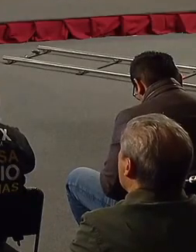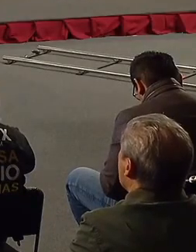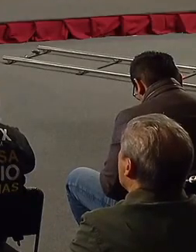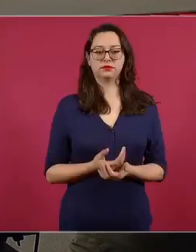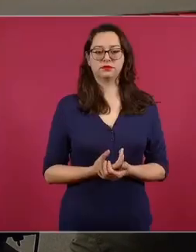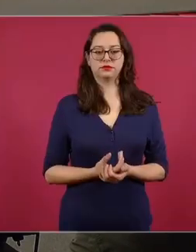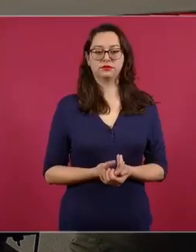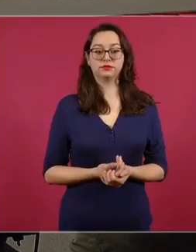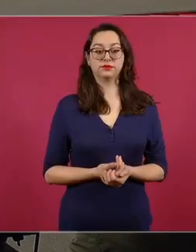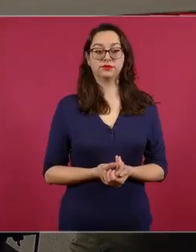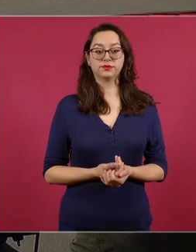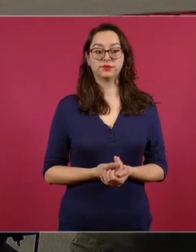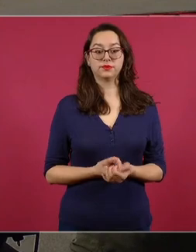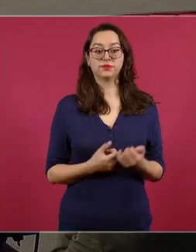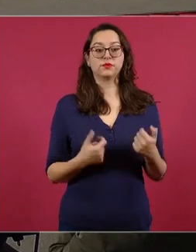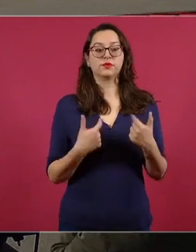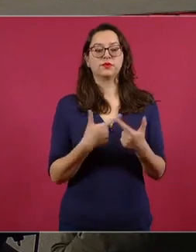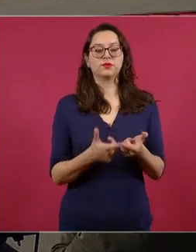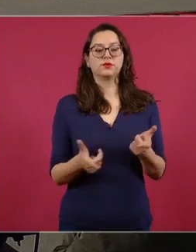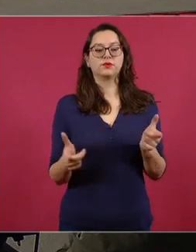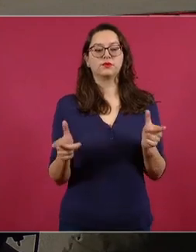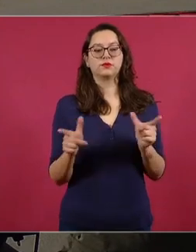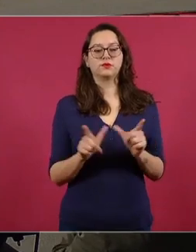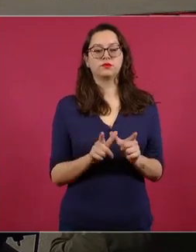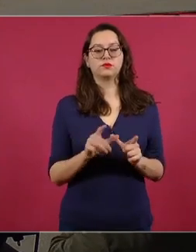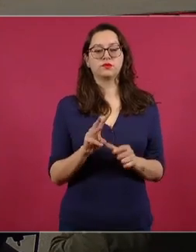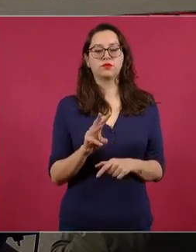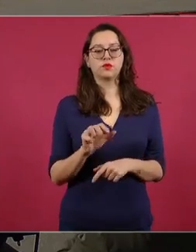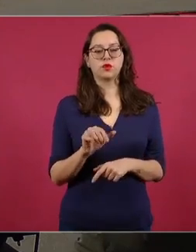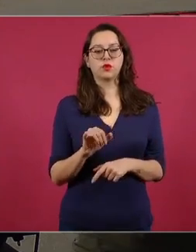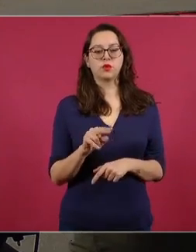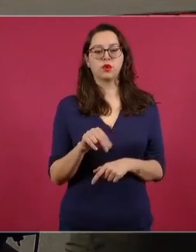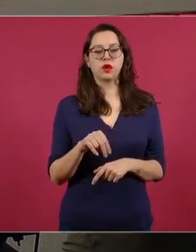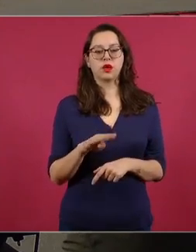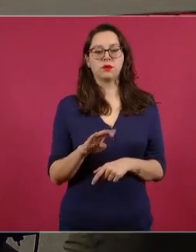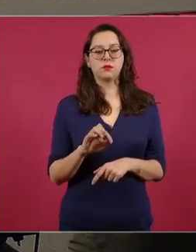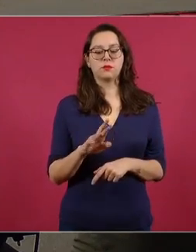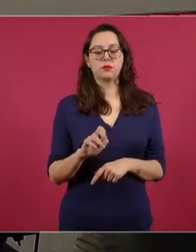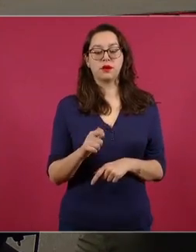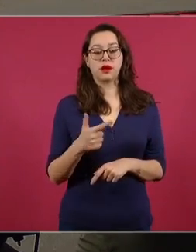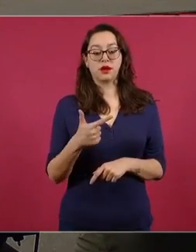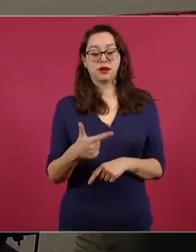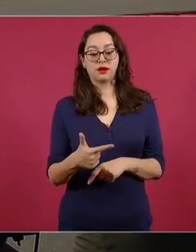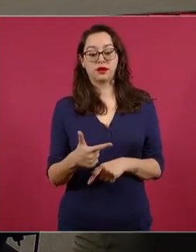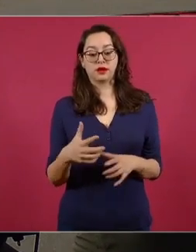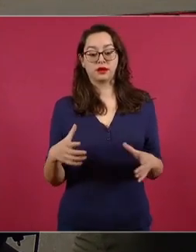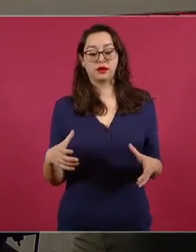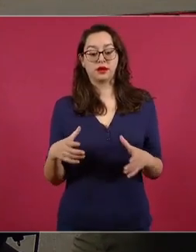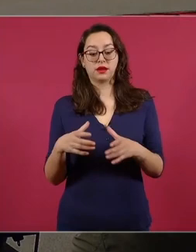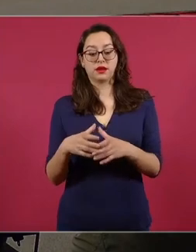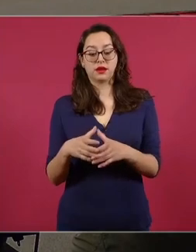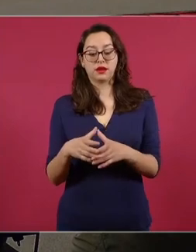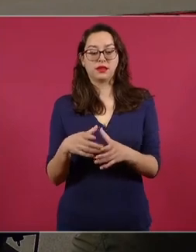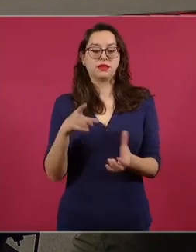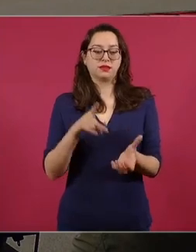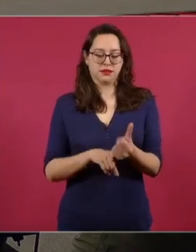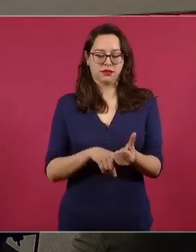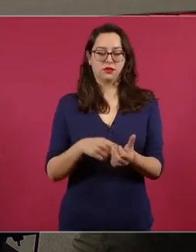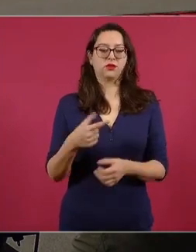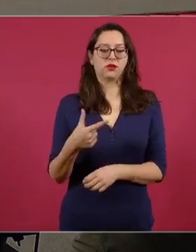El grupo Weinberg, que fue el que operó junto con García Luna, está escrito ahí